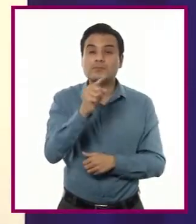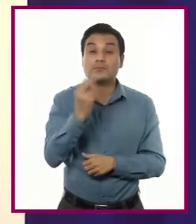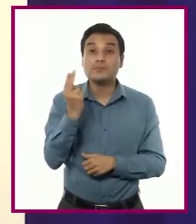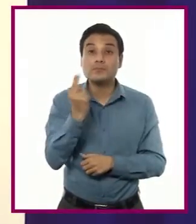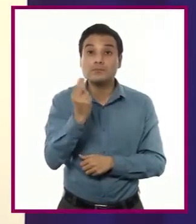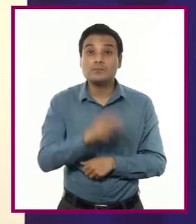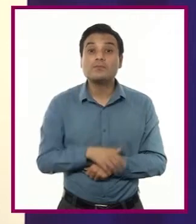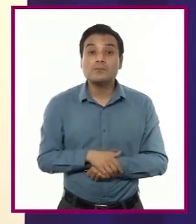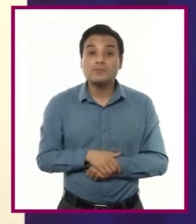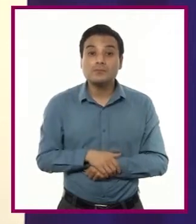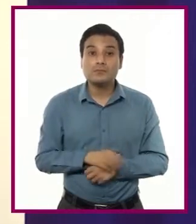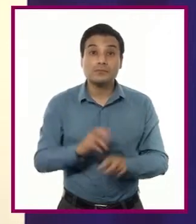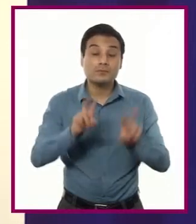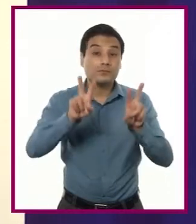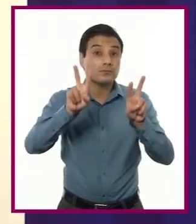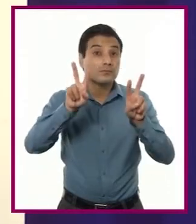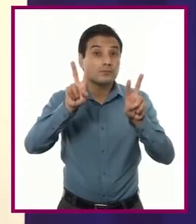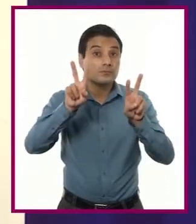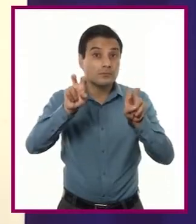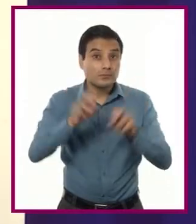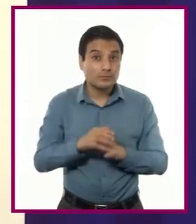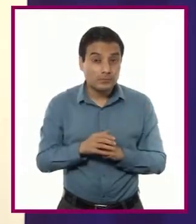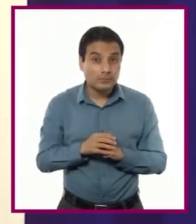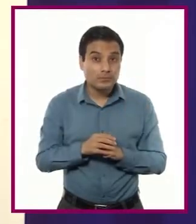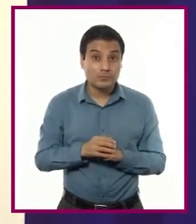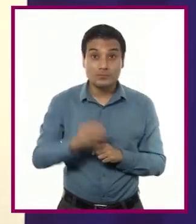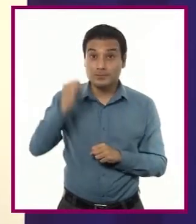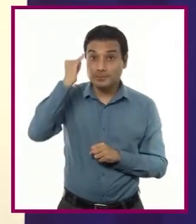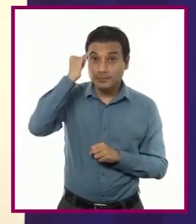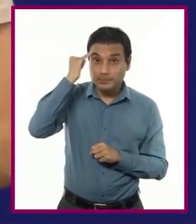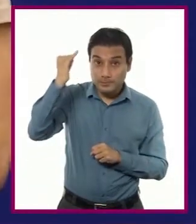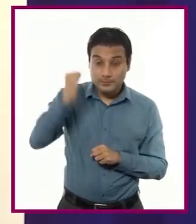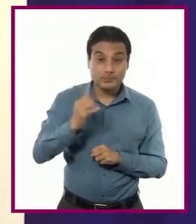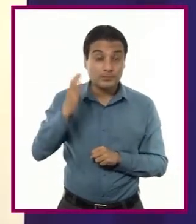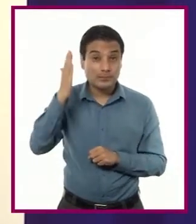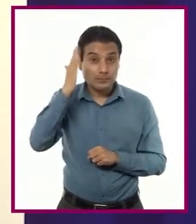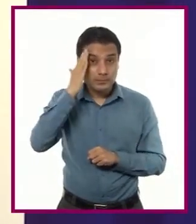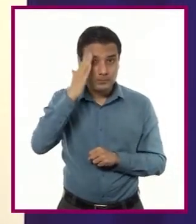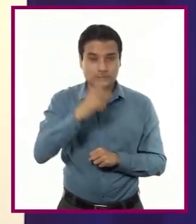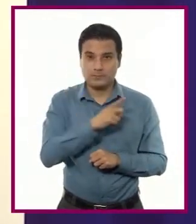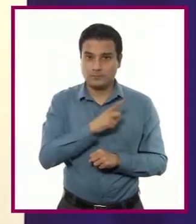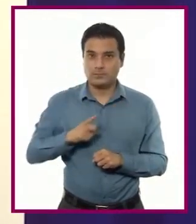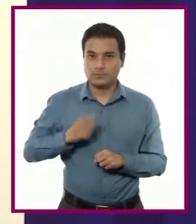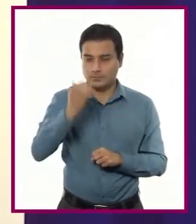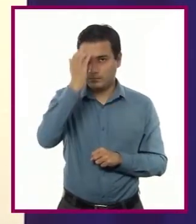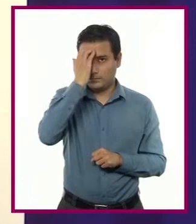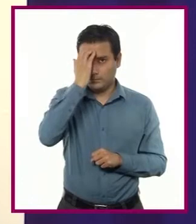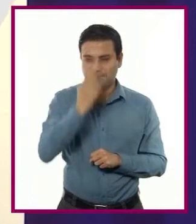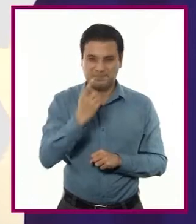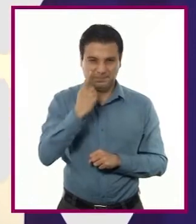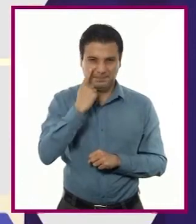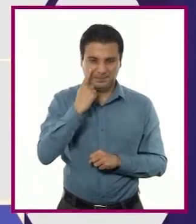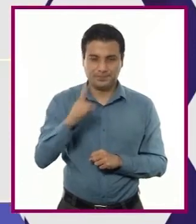identificar el tema y la idea principal o idea central. Veamos la siguiente información.